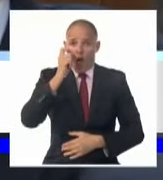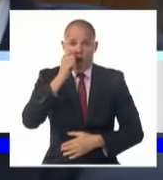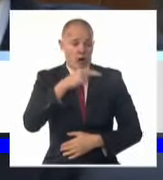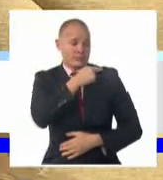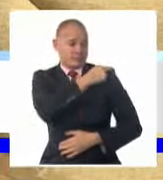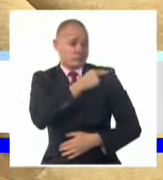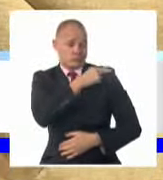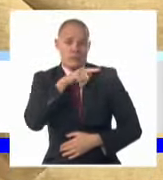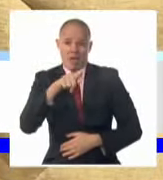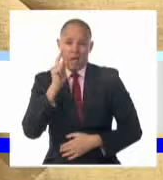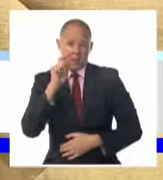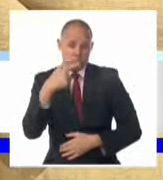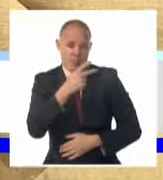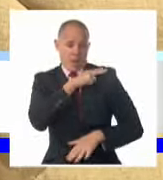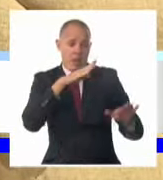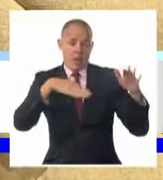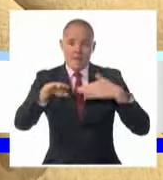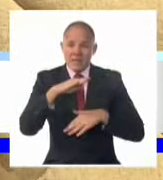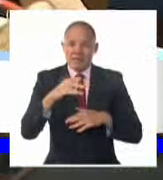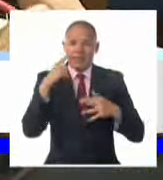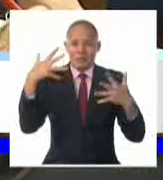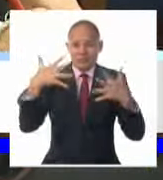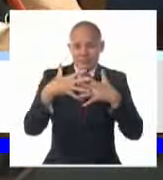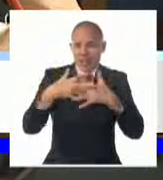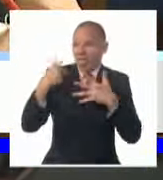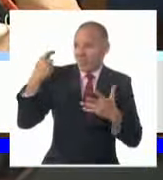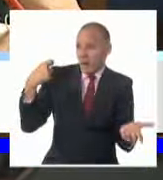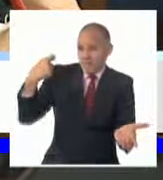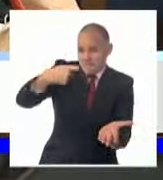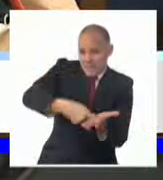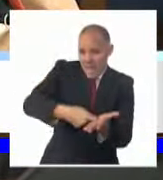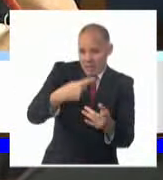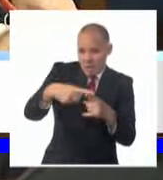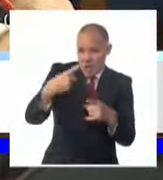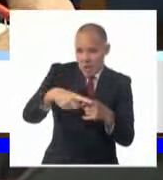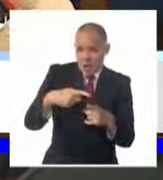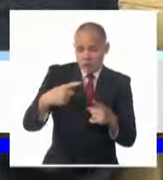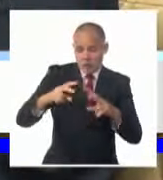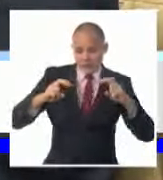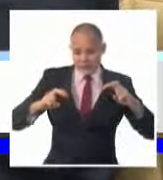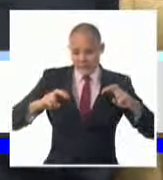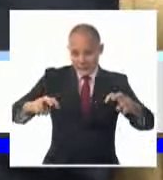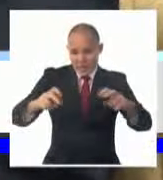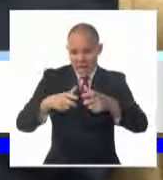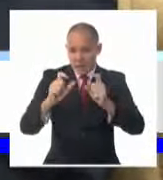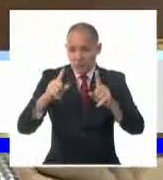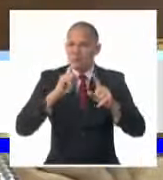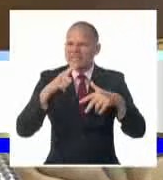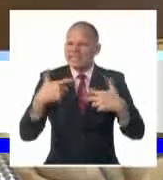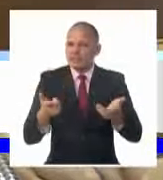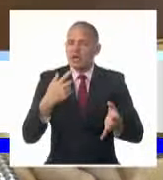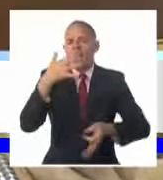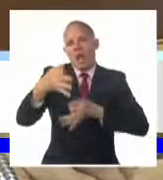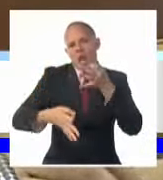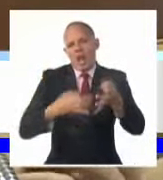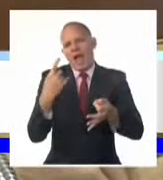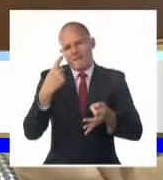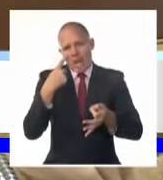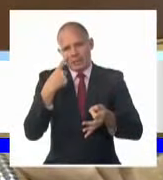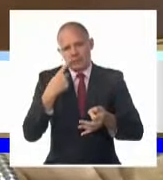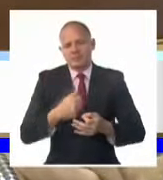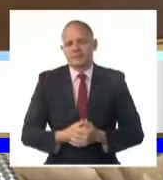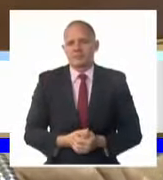sesión constituye una oportunidad para avanzar en el establecimiento de relaciones económicas más allá del intercambio de bienes y servicios. La